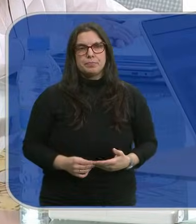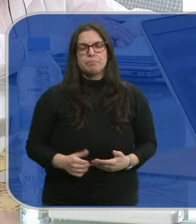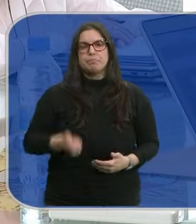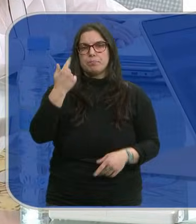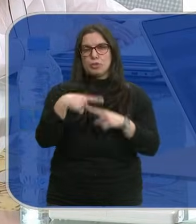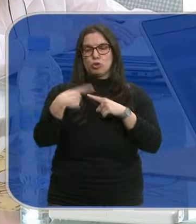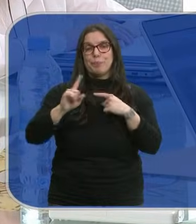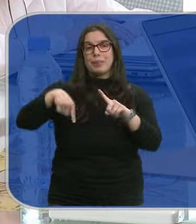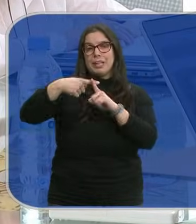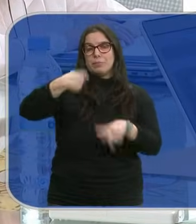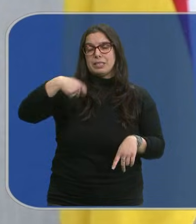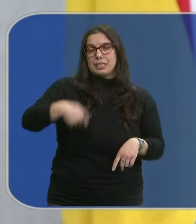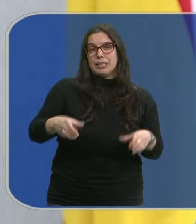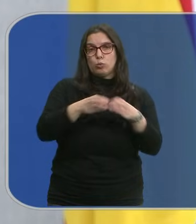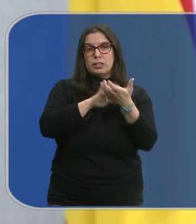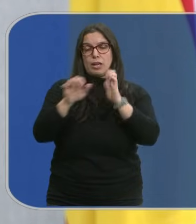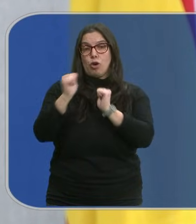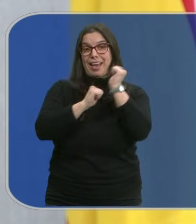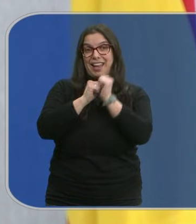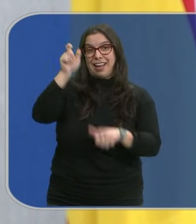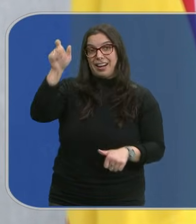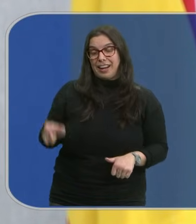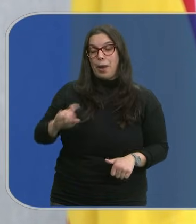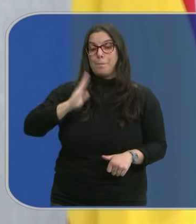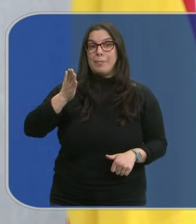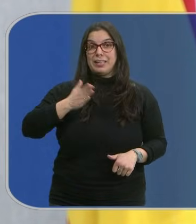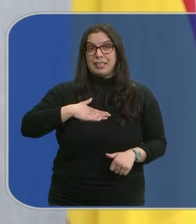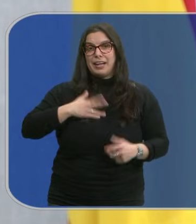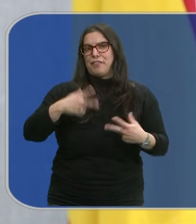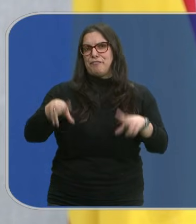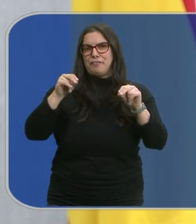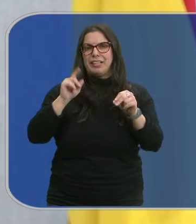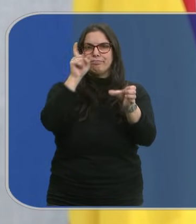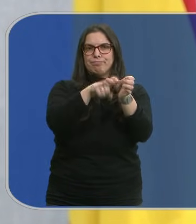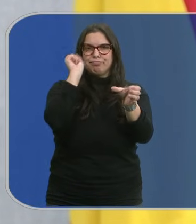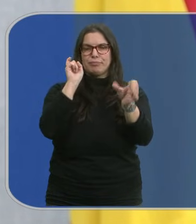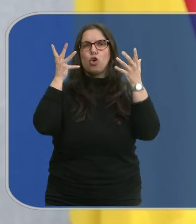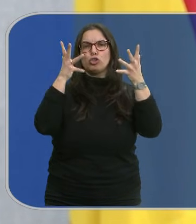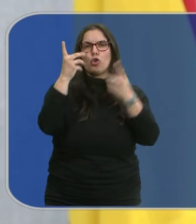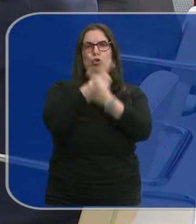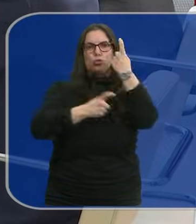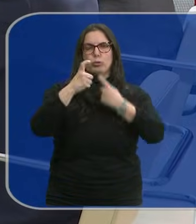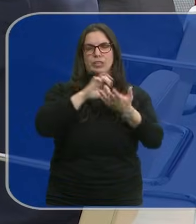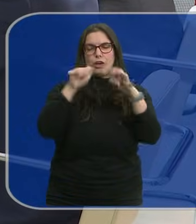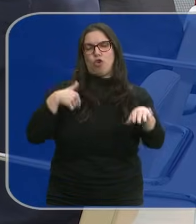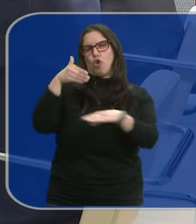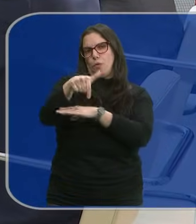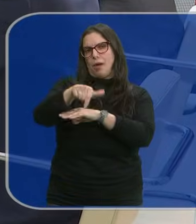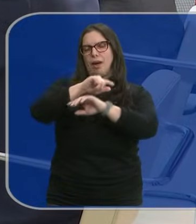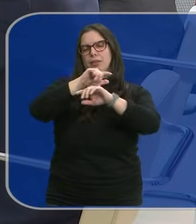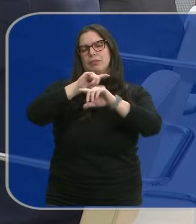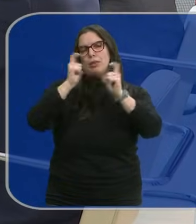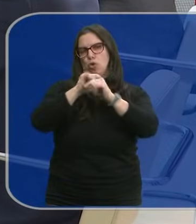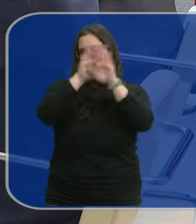Más cosas, el expresidente de la Junta, Juan Vicente Herrera, abandona mañana el Consejo Consultivo de Castilla y León y hoy ha acudido a su último